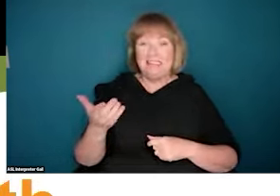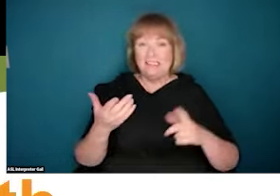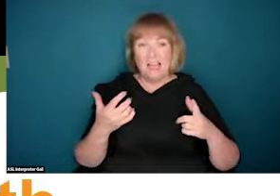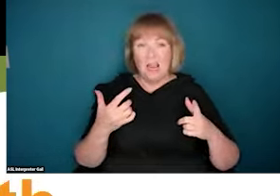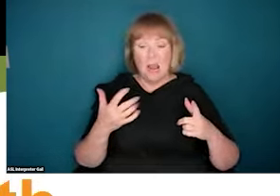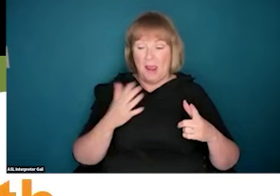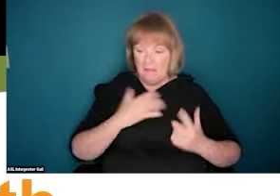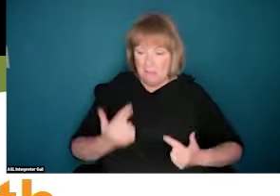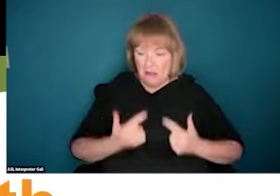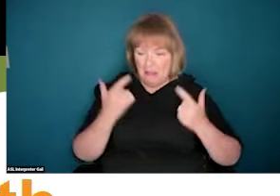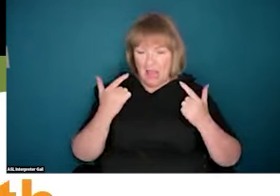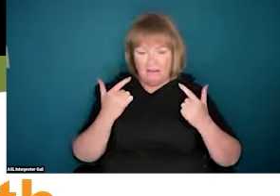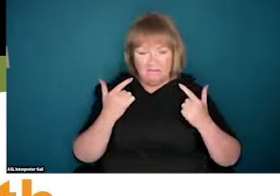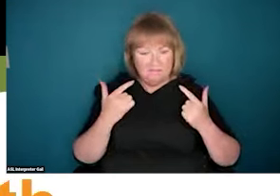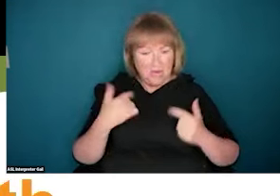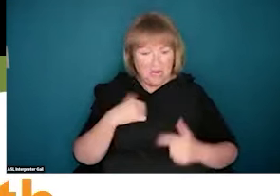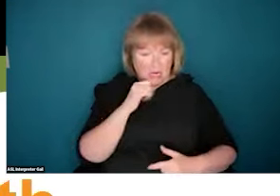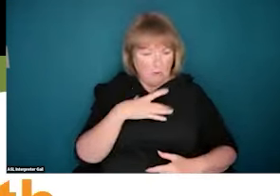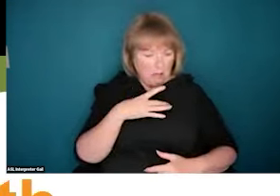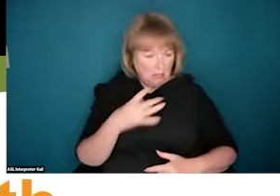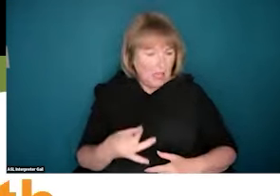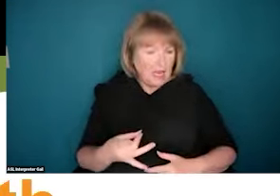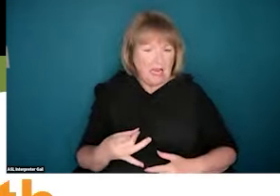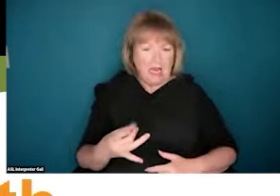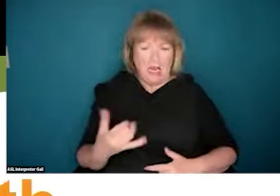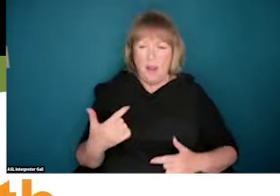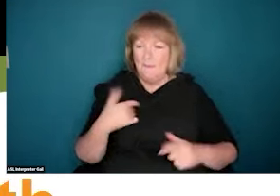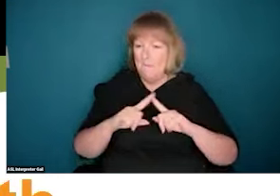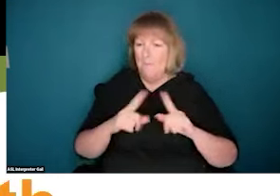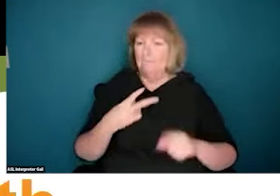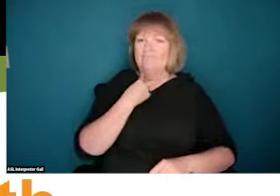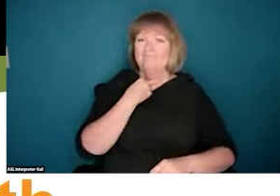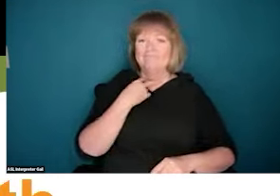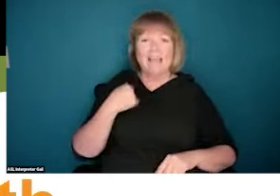tan alto. Creo que habría muchas cosas que yo no